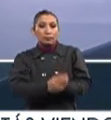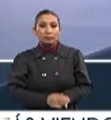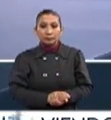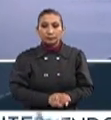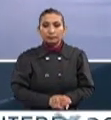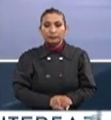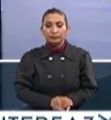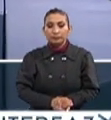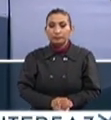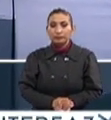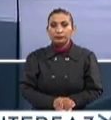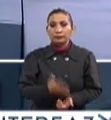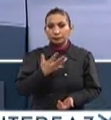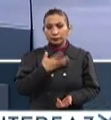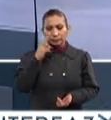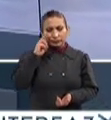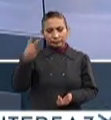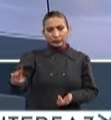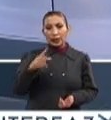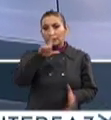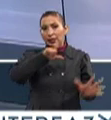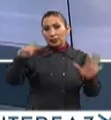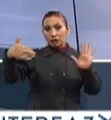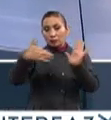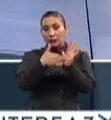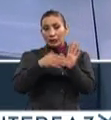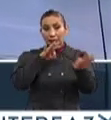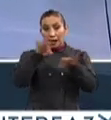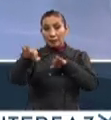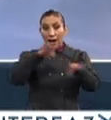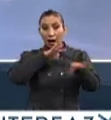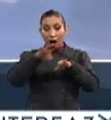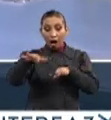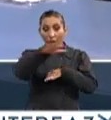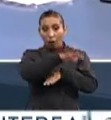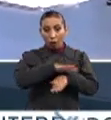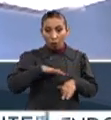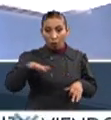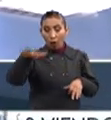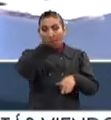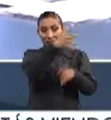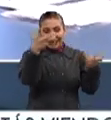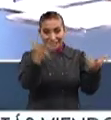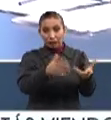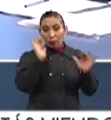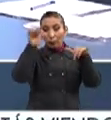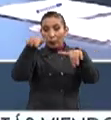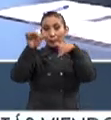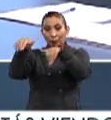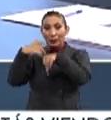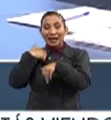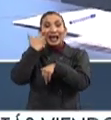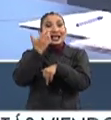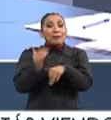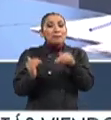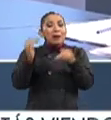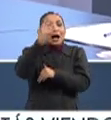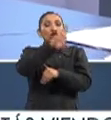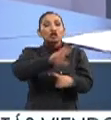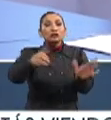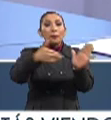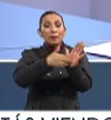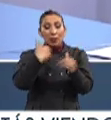miren, tenemos en cuenta que eran 700,000 empleos que se estaban generando, se busca que sean 800,000, ¿no?,